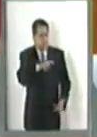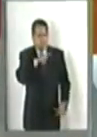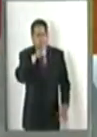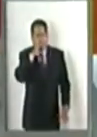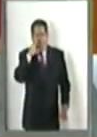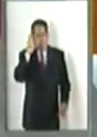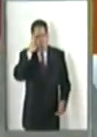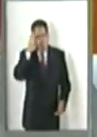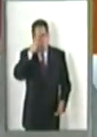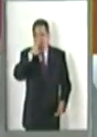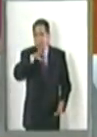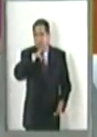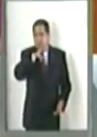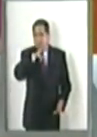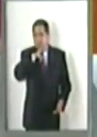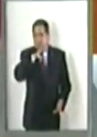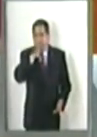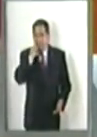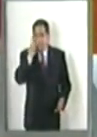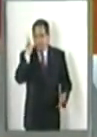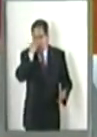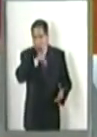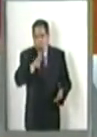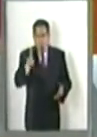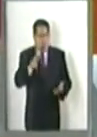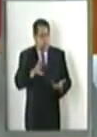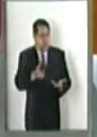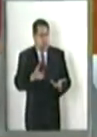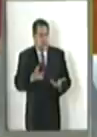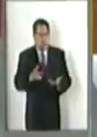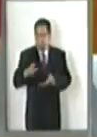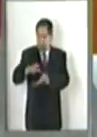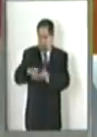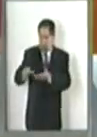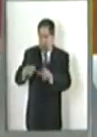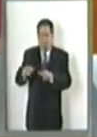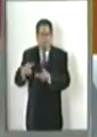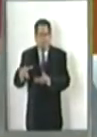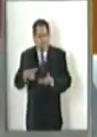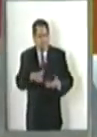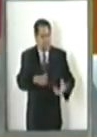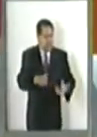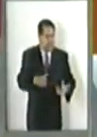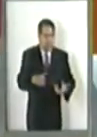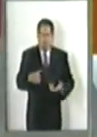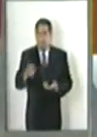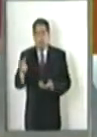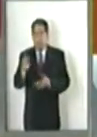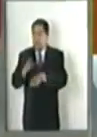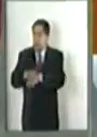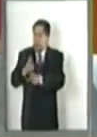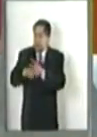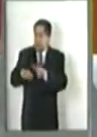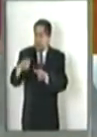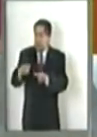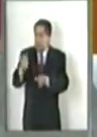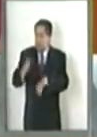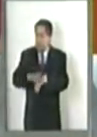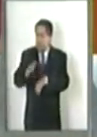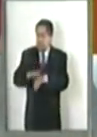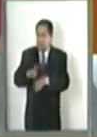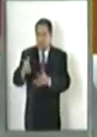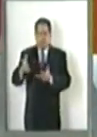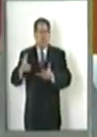Debido al consumo intensivo de materiales, la disponibilidad de algunas materias primas se ha convertido en un punto